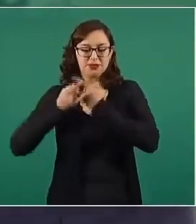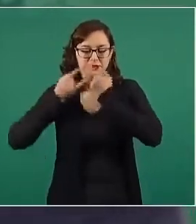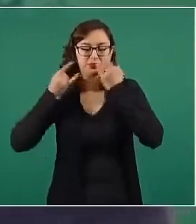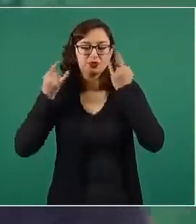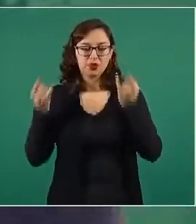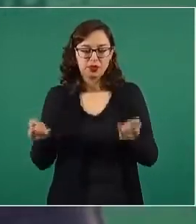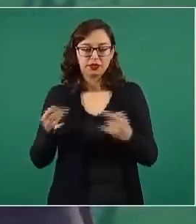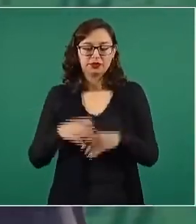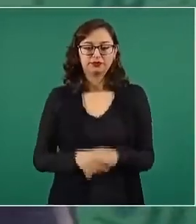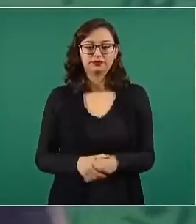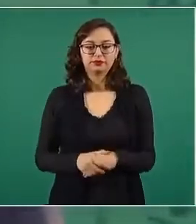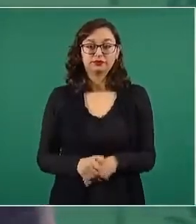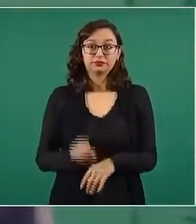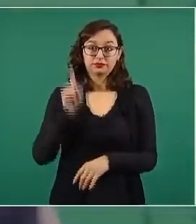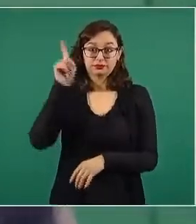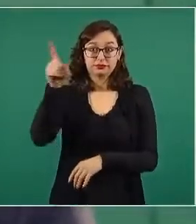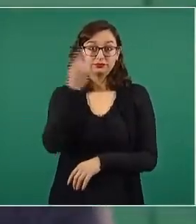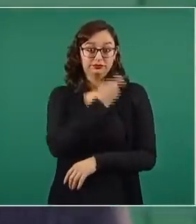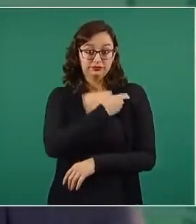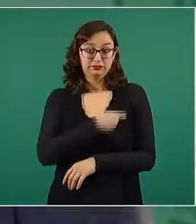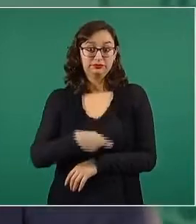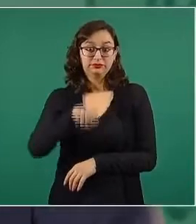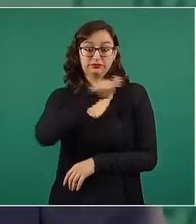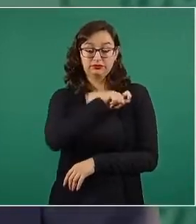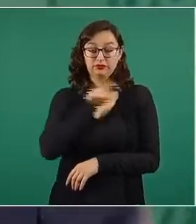a España.